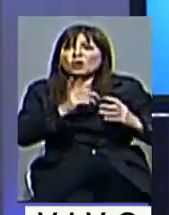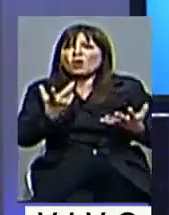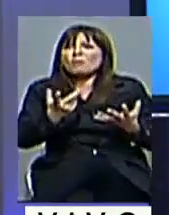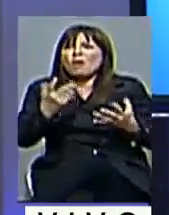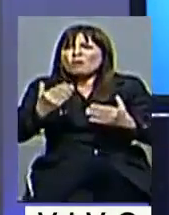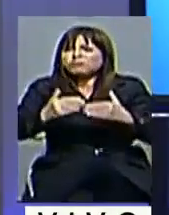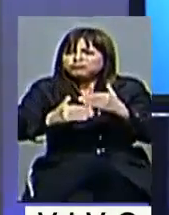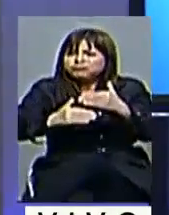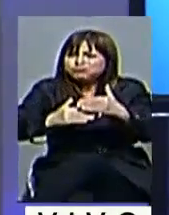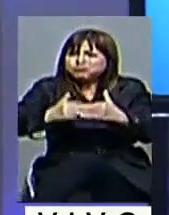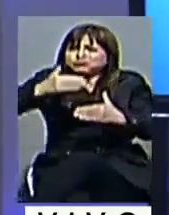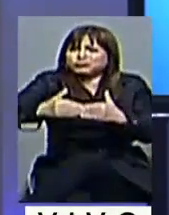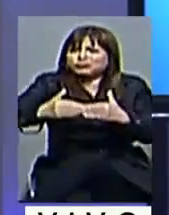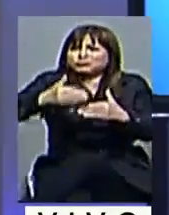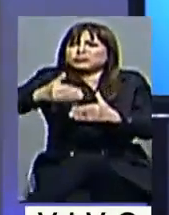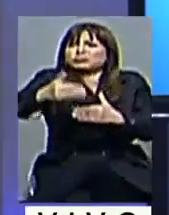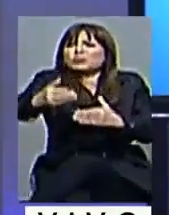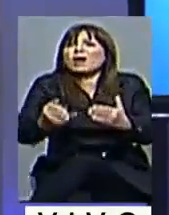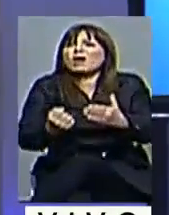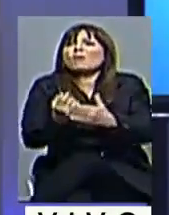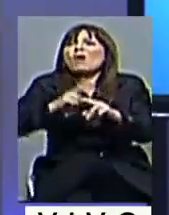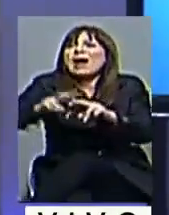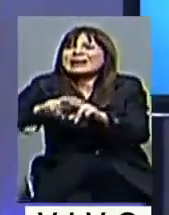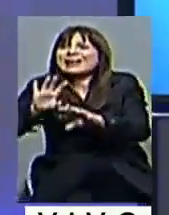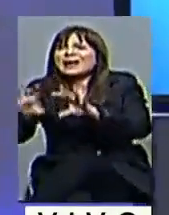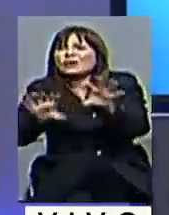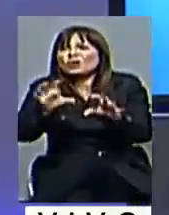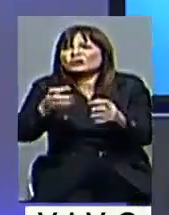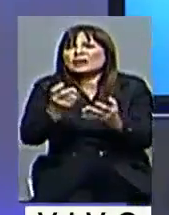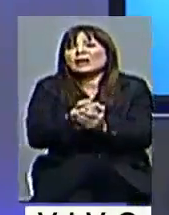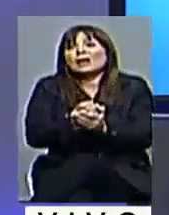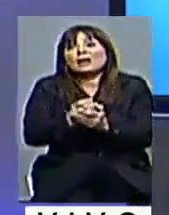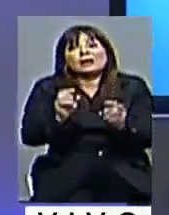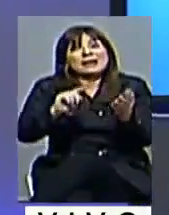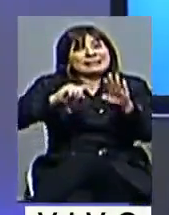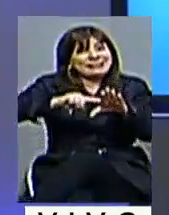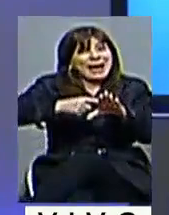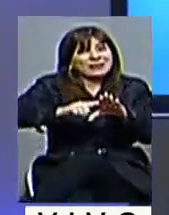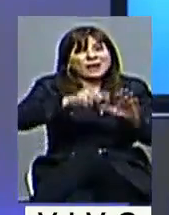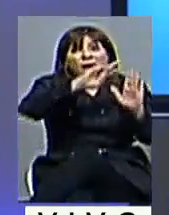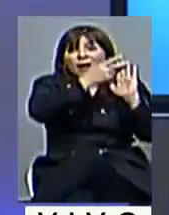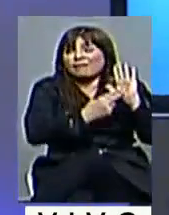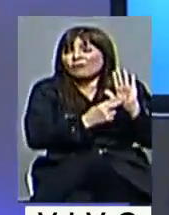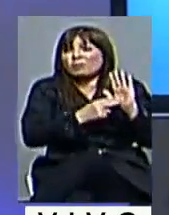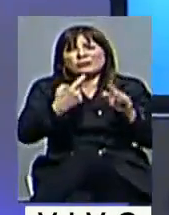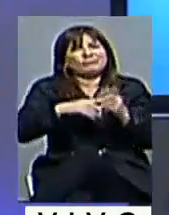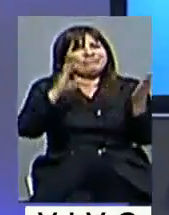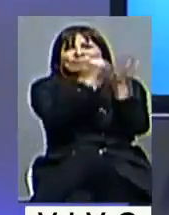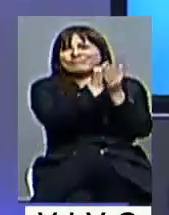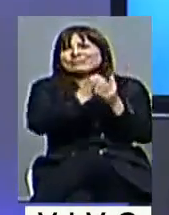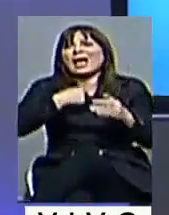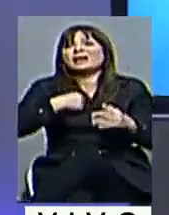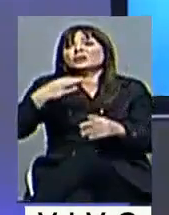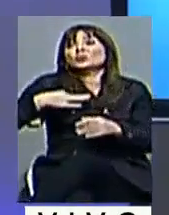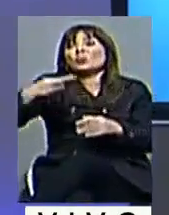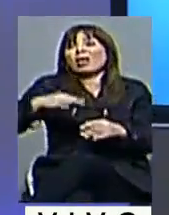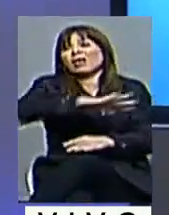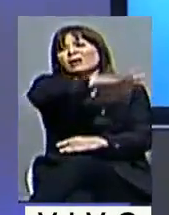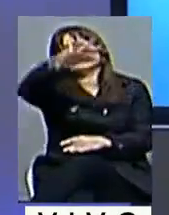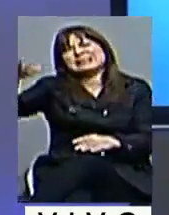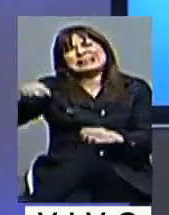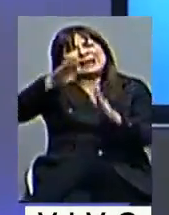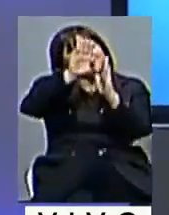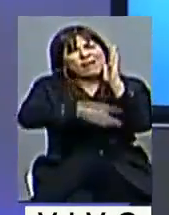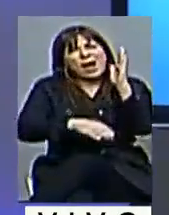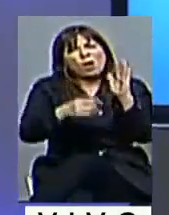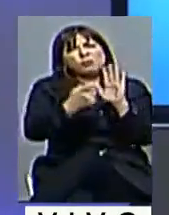logró. Lo que no se logró fue la parte técnica de las reformas y ahí la evaluación ciudadana empezó a bajar fuertemente. Pero por un lado, en